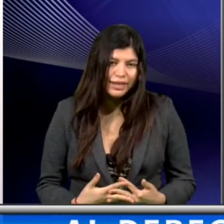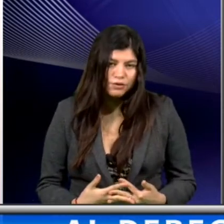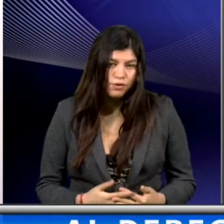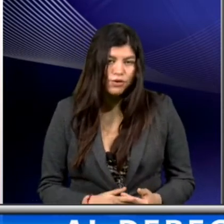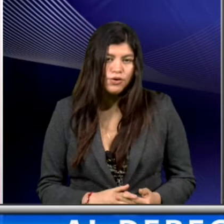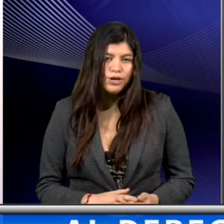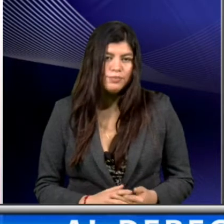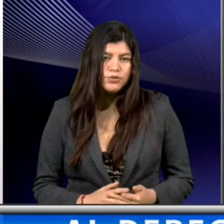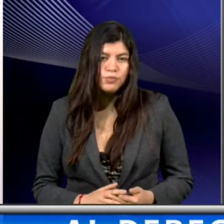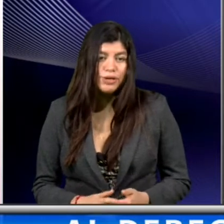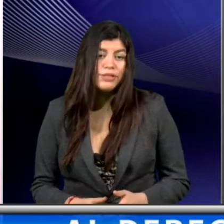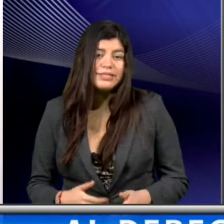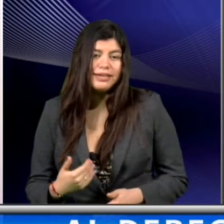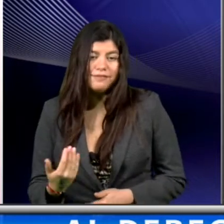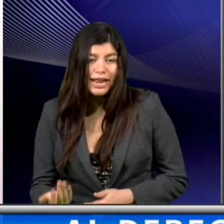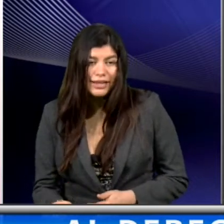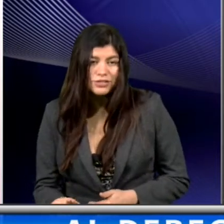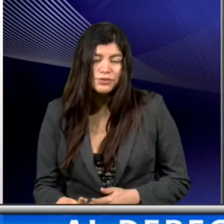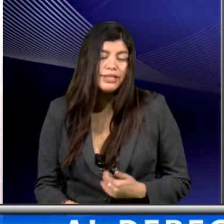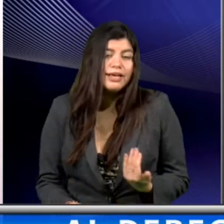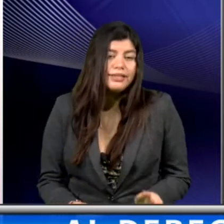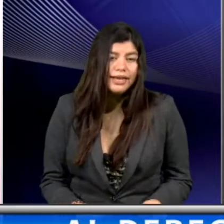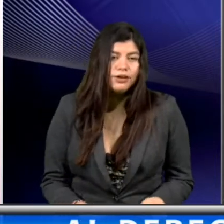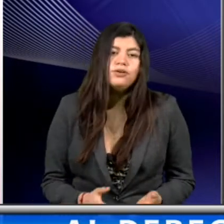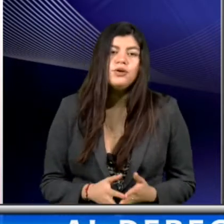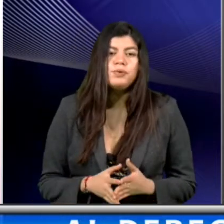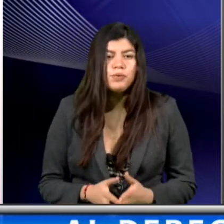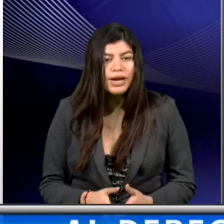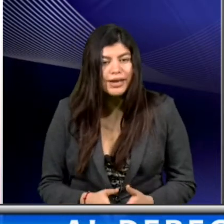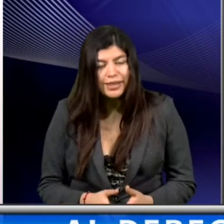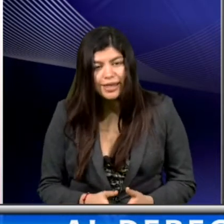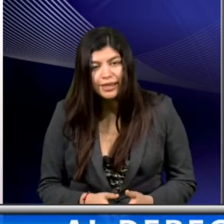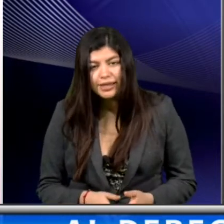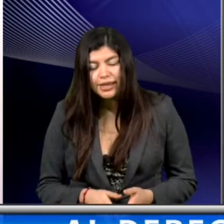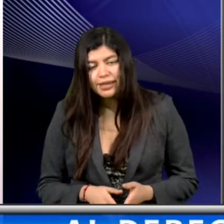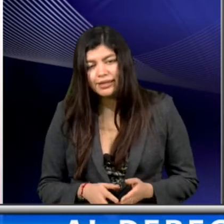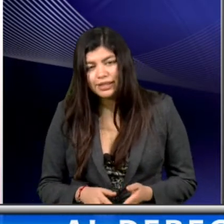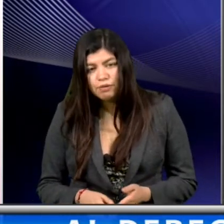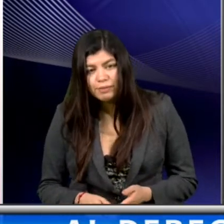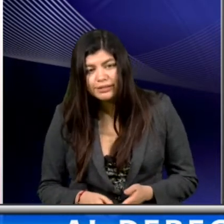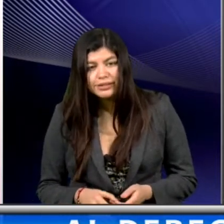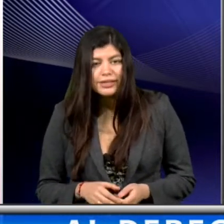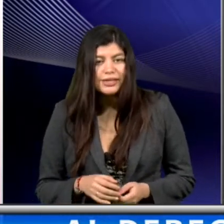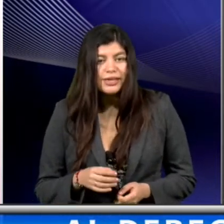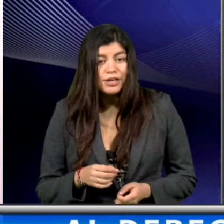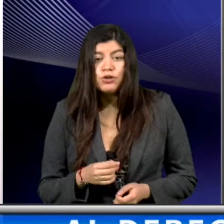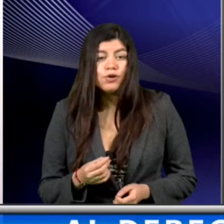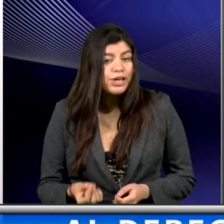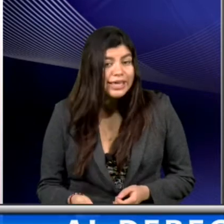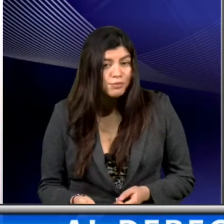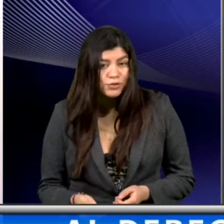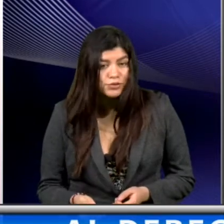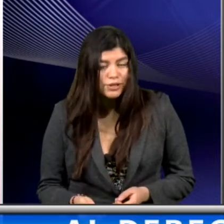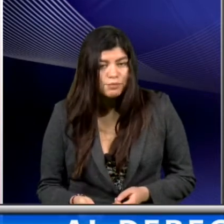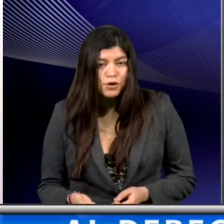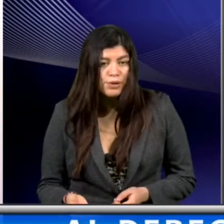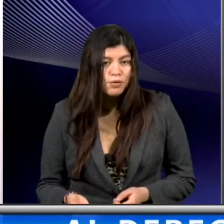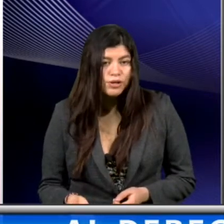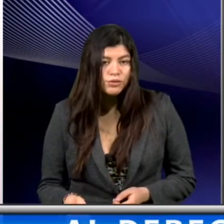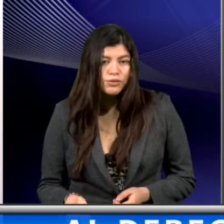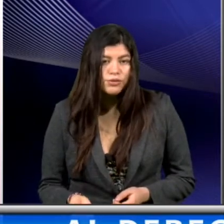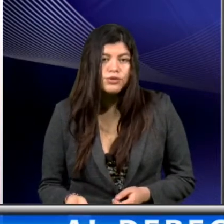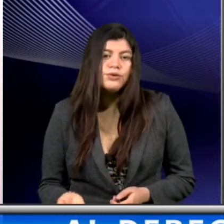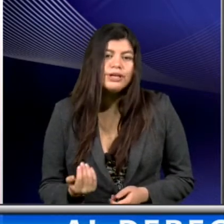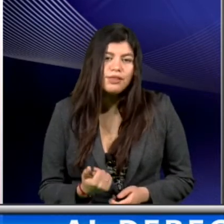la venda en los ojos, ni mucho menos de celebrar eso, ni de castigarlo, pero es una realidad que antiguamente no lo veíamos. Por lo